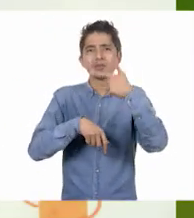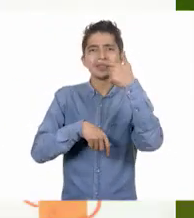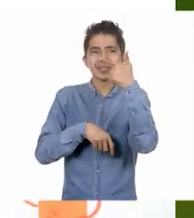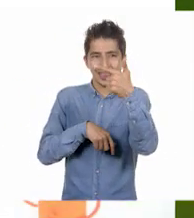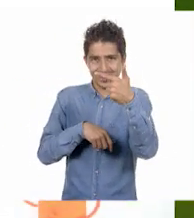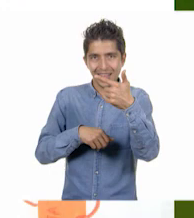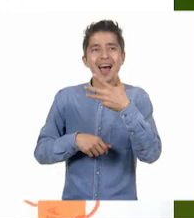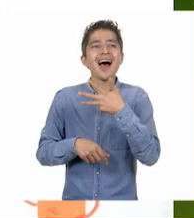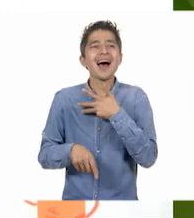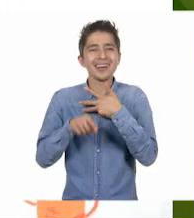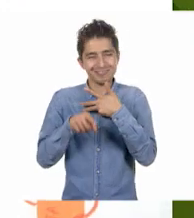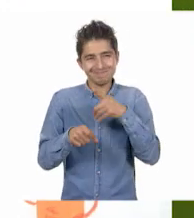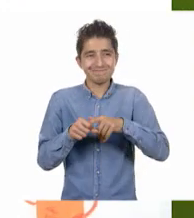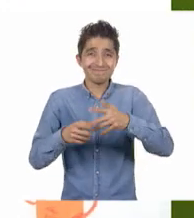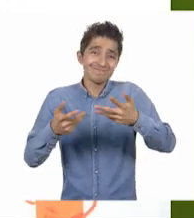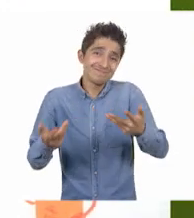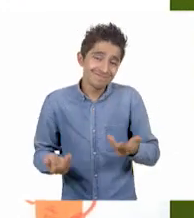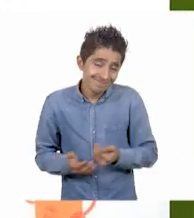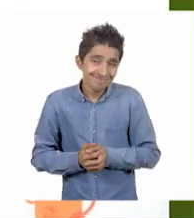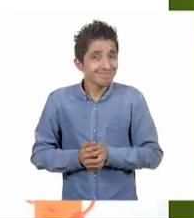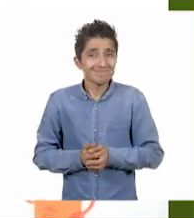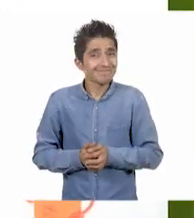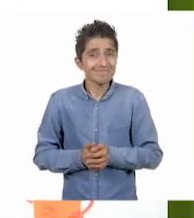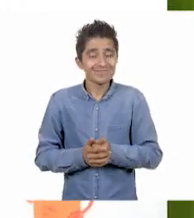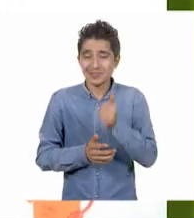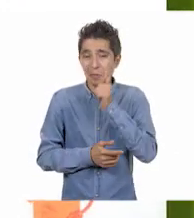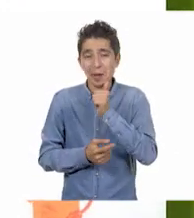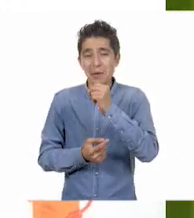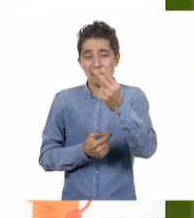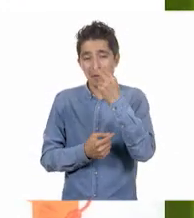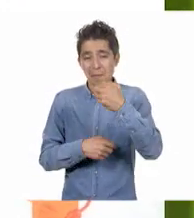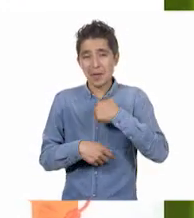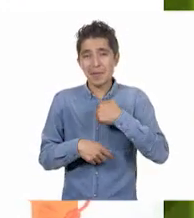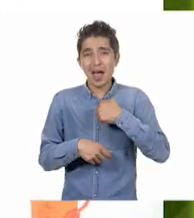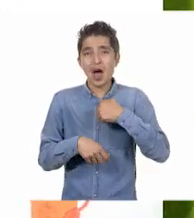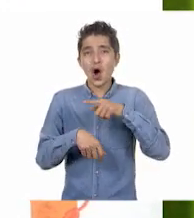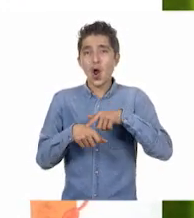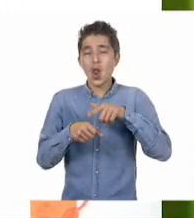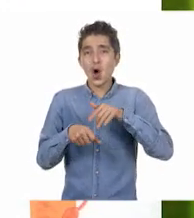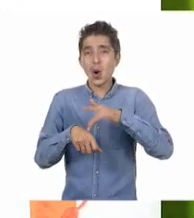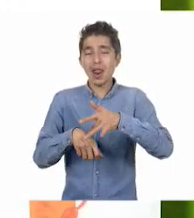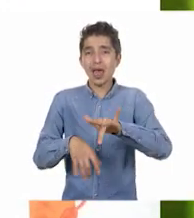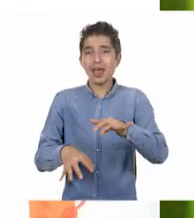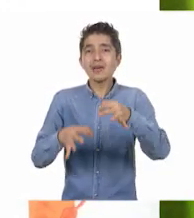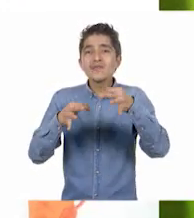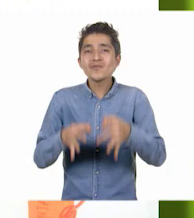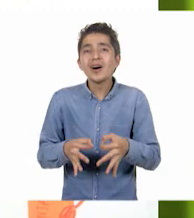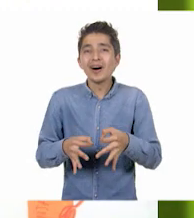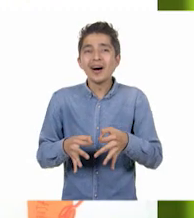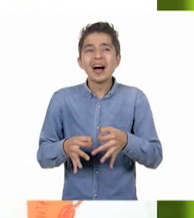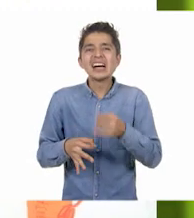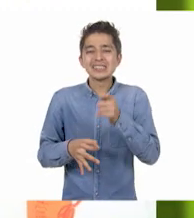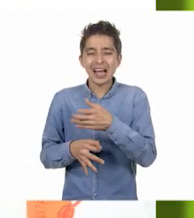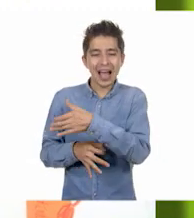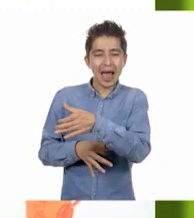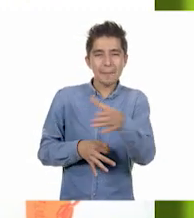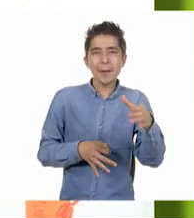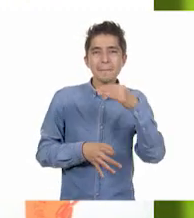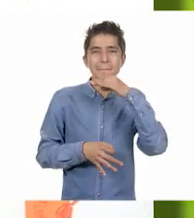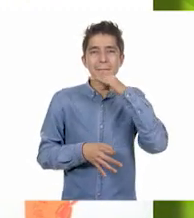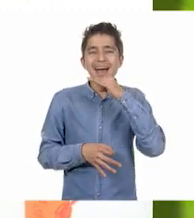7. No puedes dejar de verme. Mi color brilla resplandeciente sobre un campo de